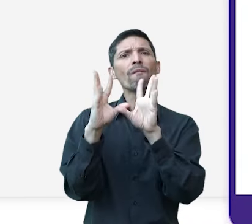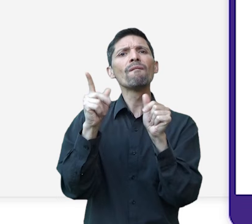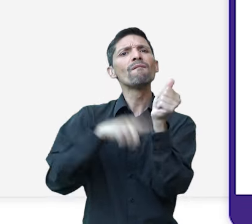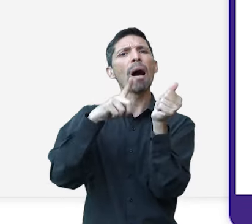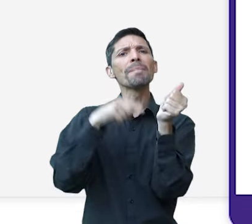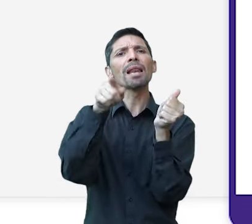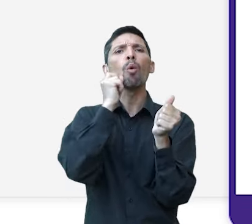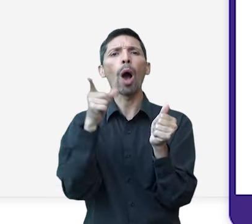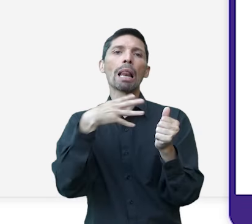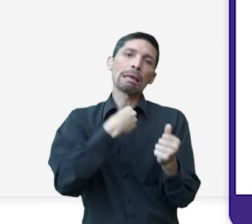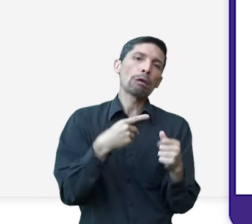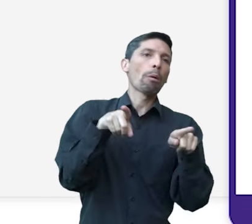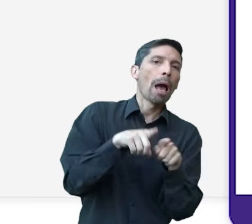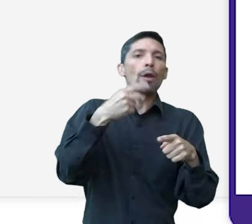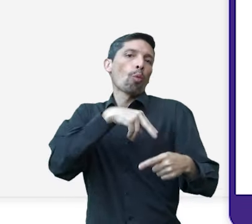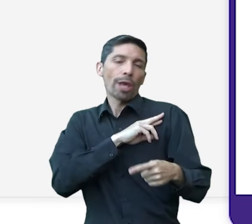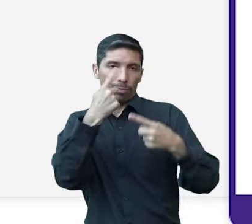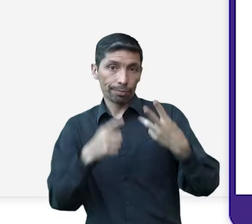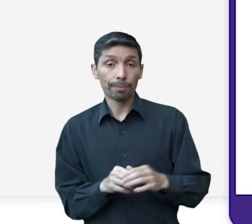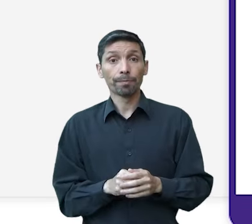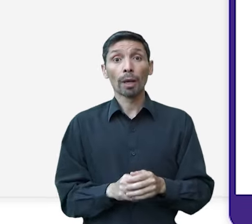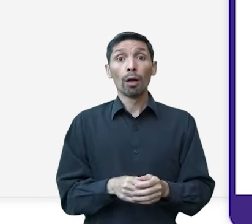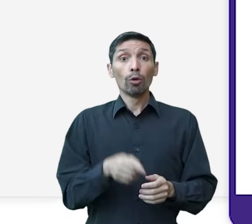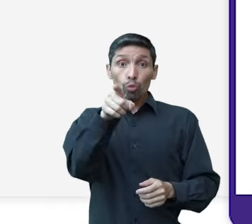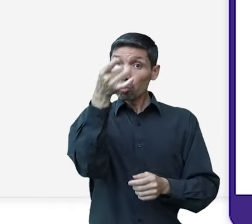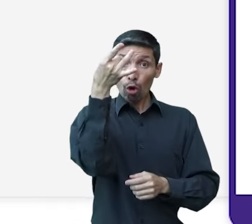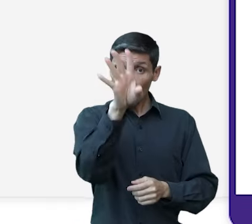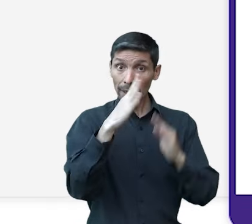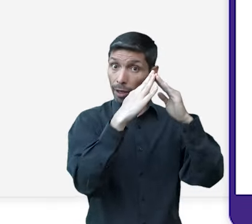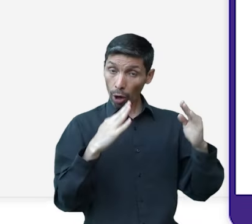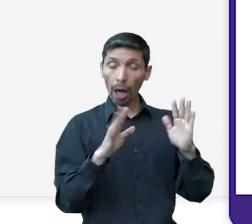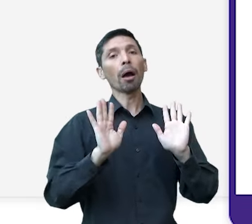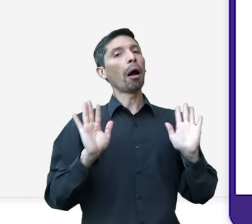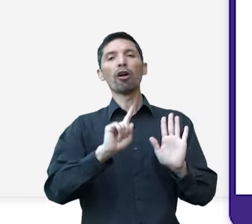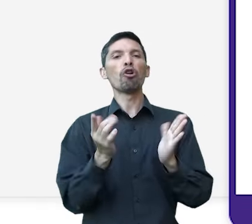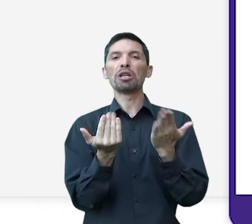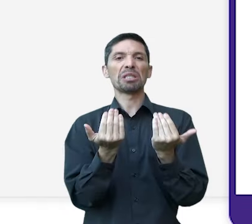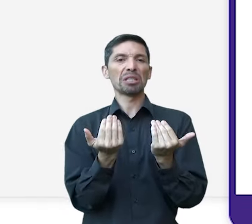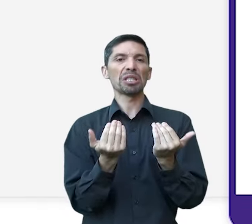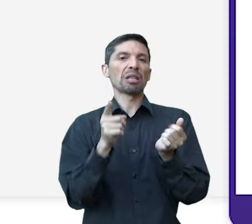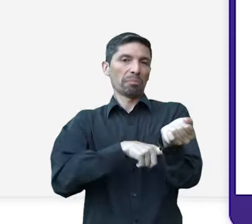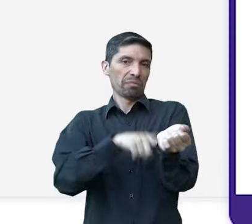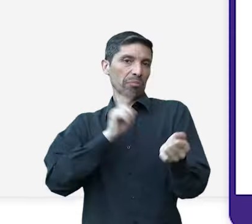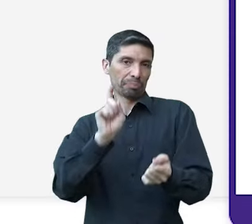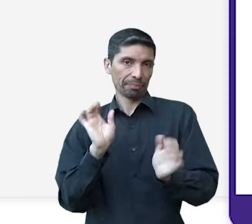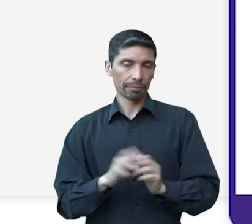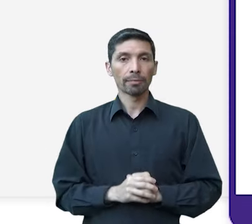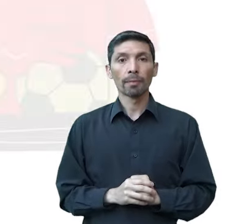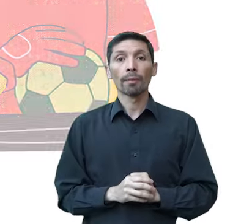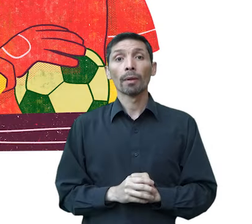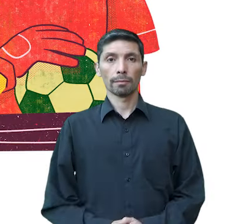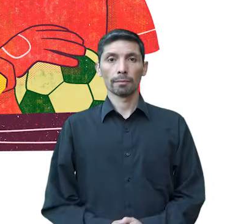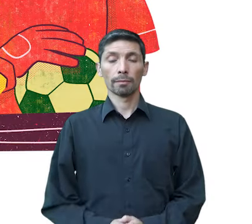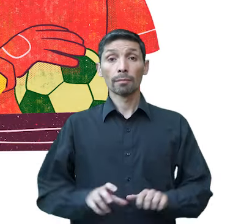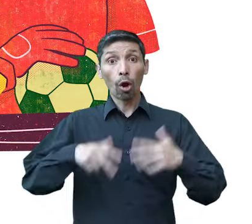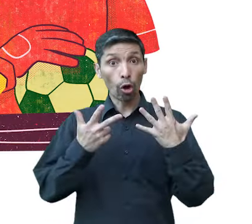el, la, jefe, jefa de hogar. Si tu hogar está compuesto solo por ti, no será necesario completar este paso.